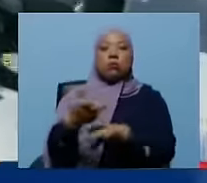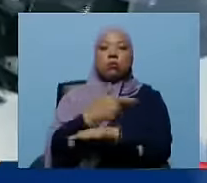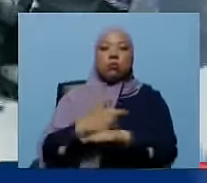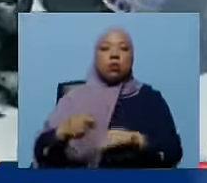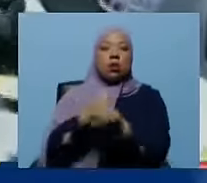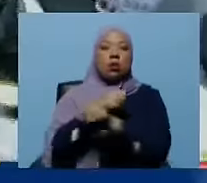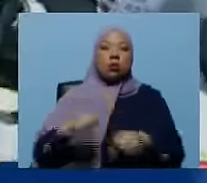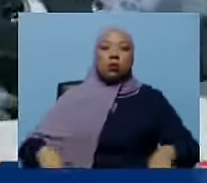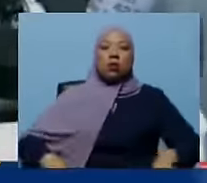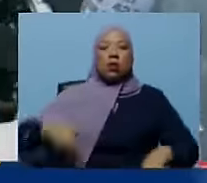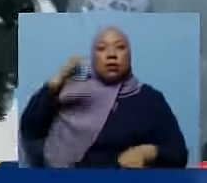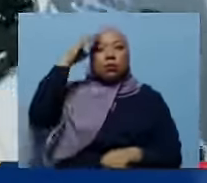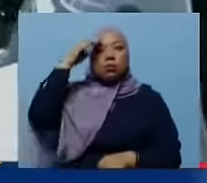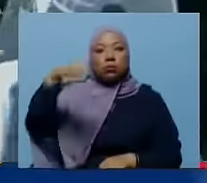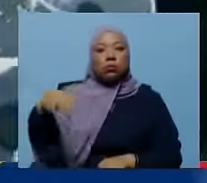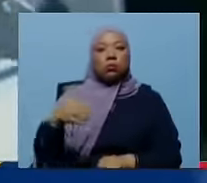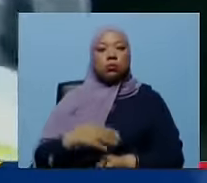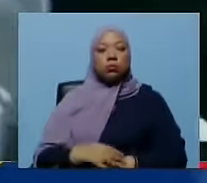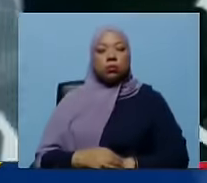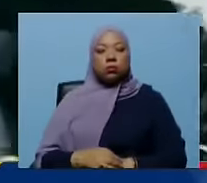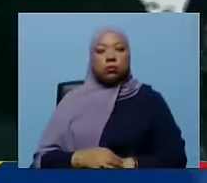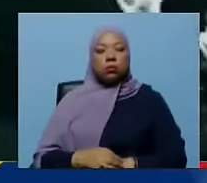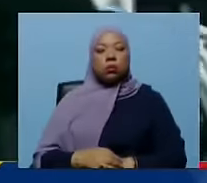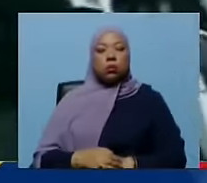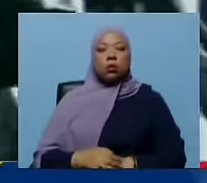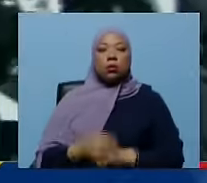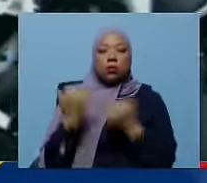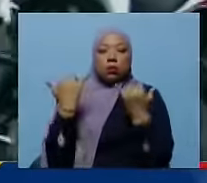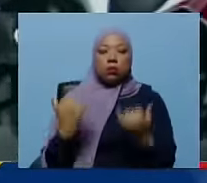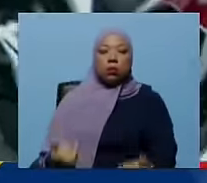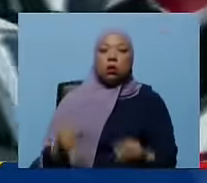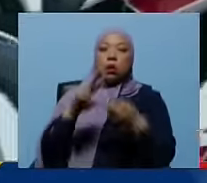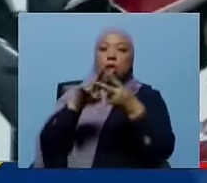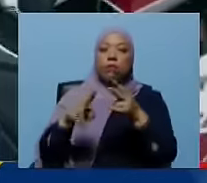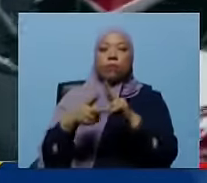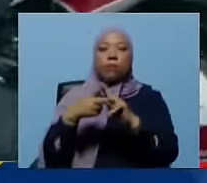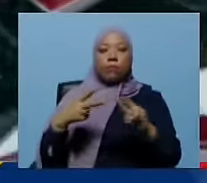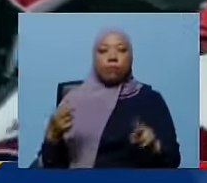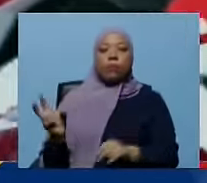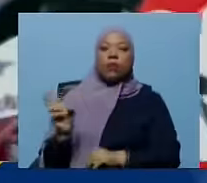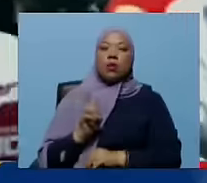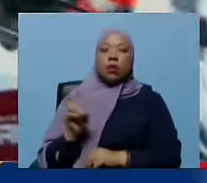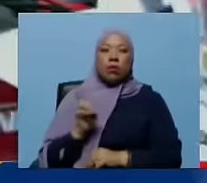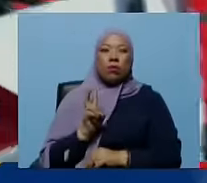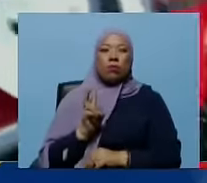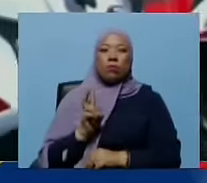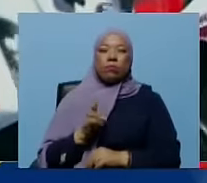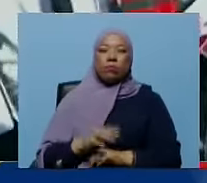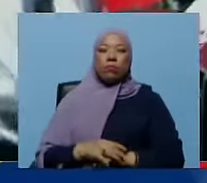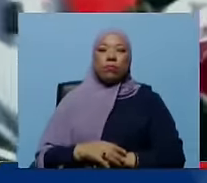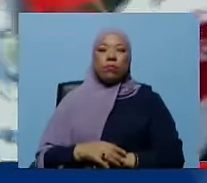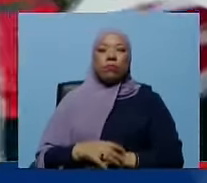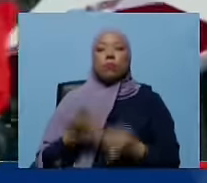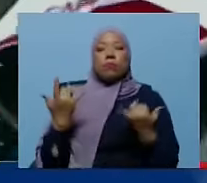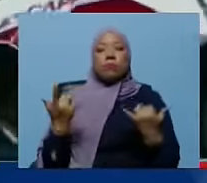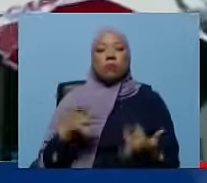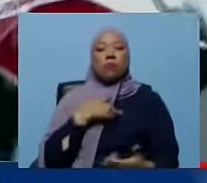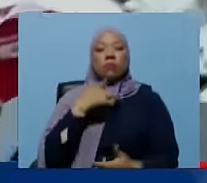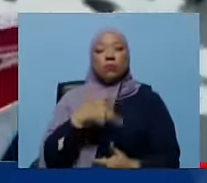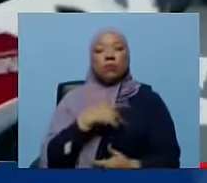Nacional Bolivariana, de los órganos de seguridad y paz de este país. Y usted hoy está haciendo